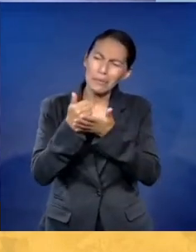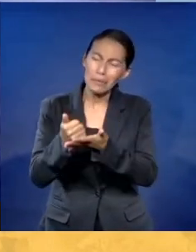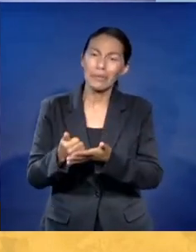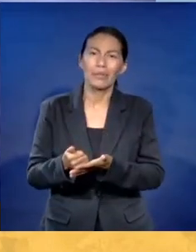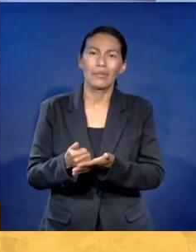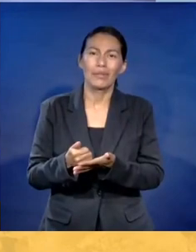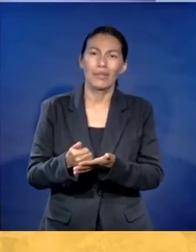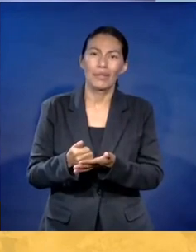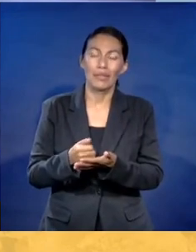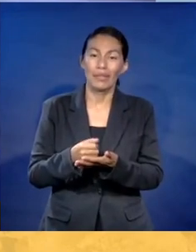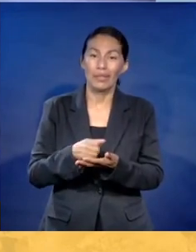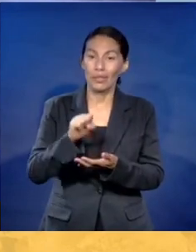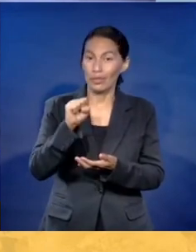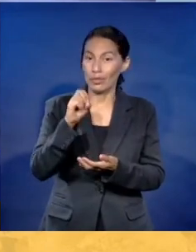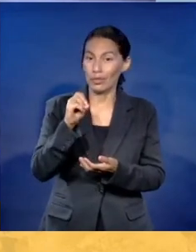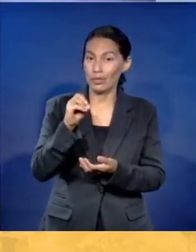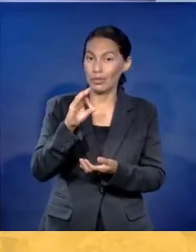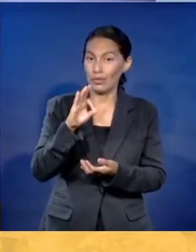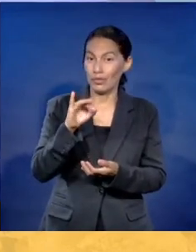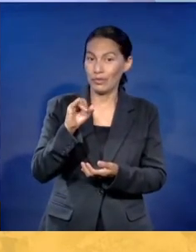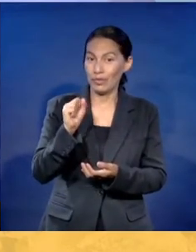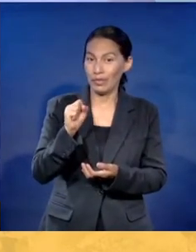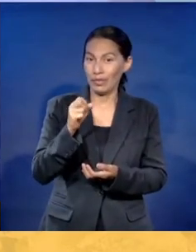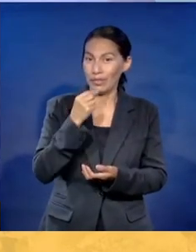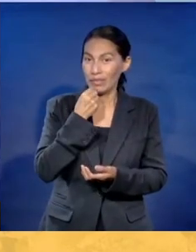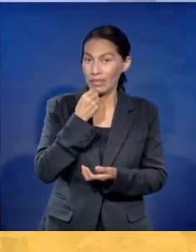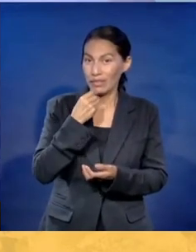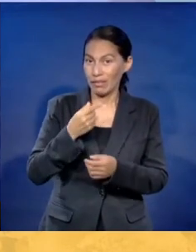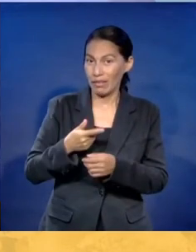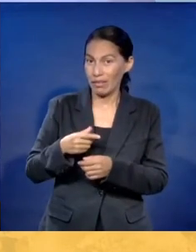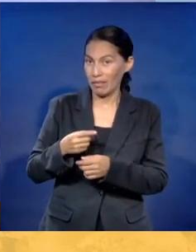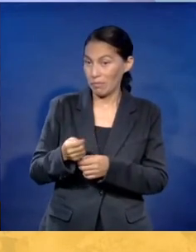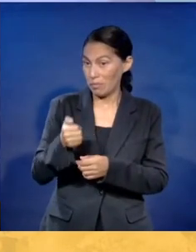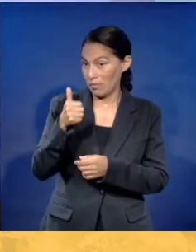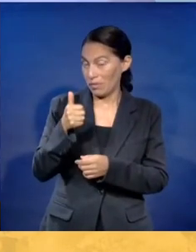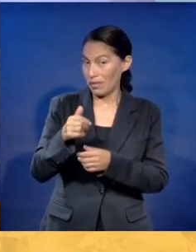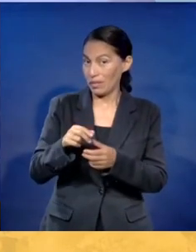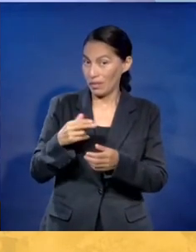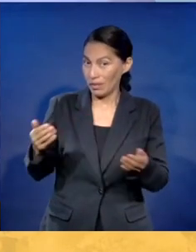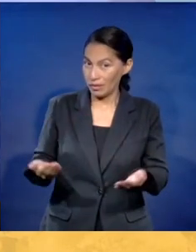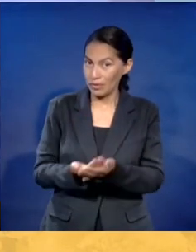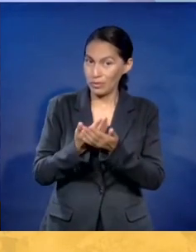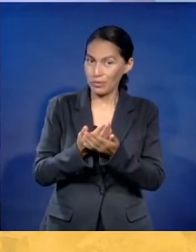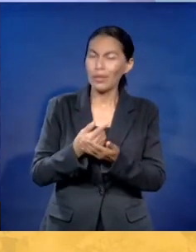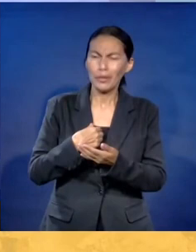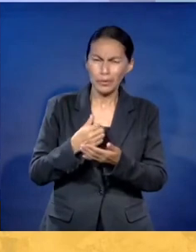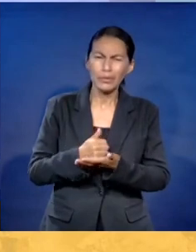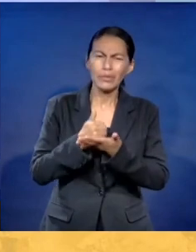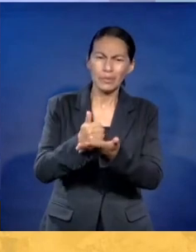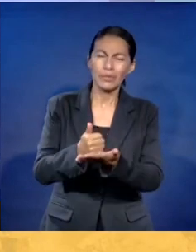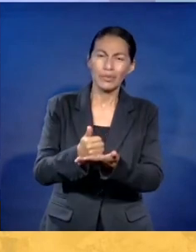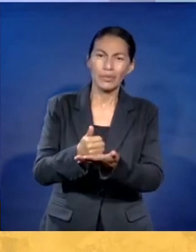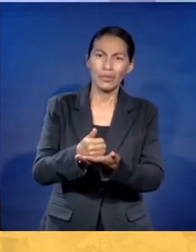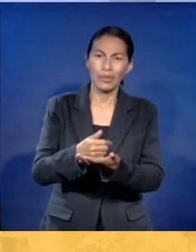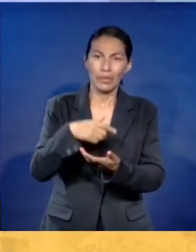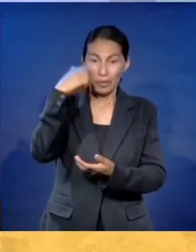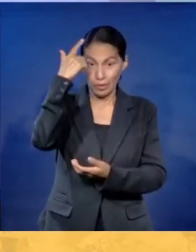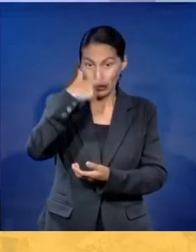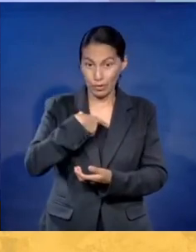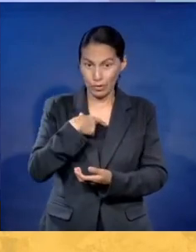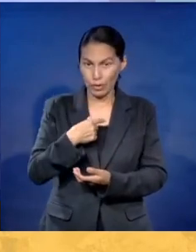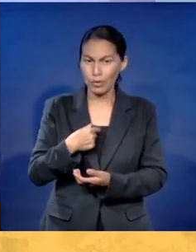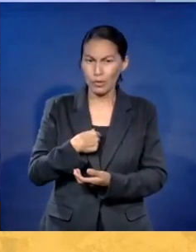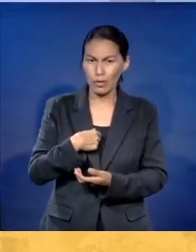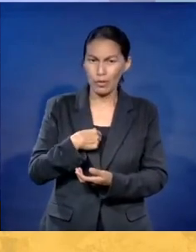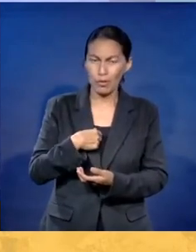cuando nació Sofía le dije No te preocupes mi amor No te preocupes yo te ayudo en las noches yo era el encargado de darle la leche